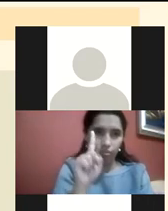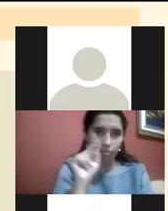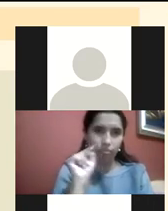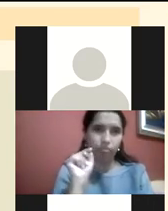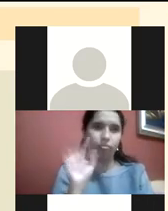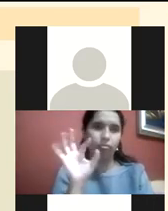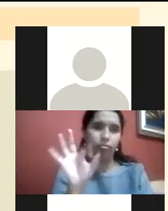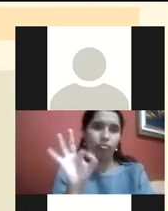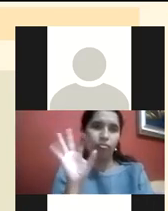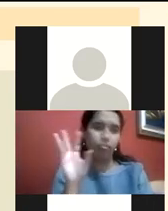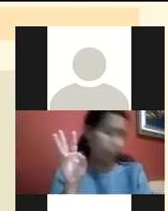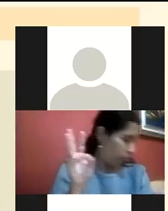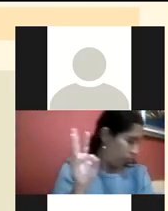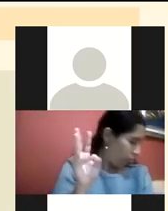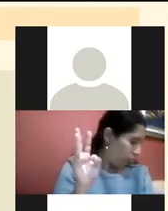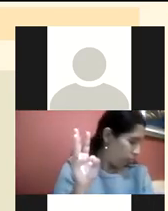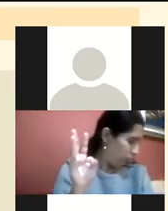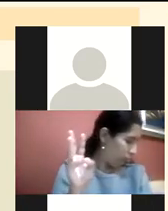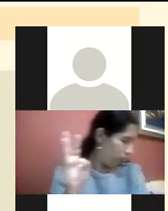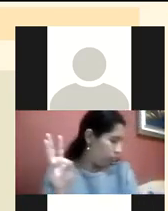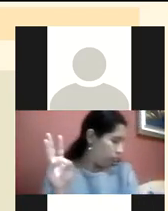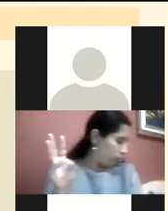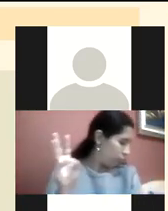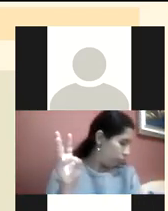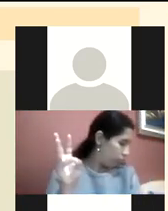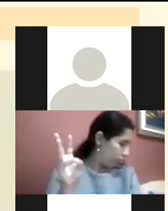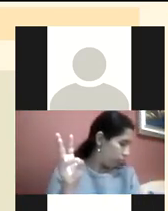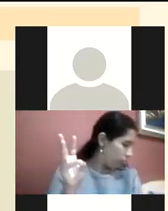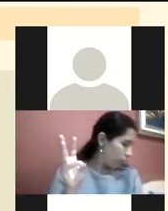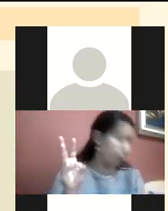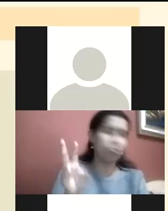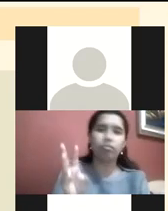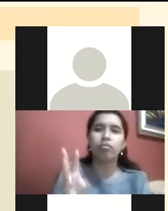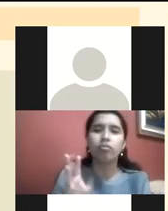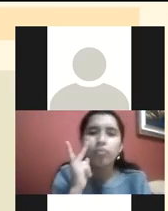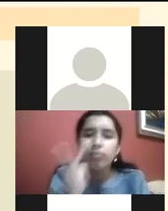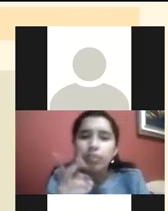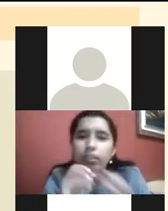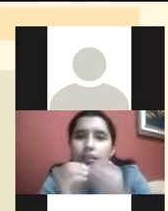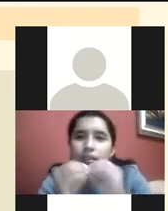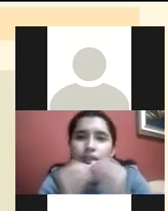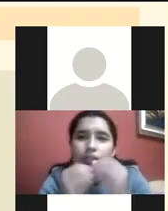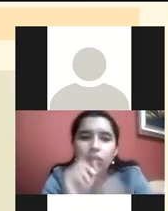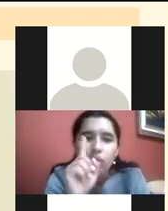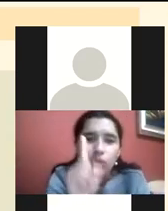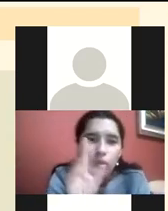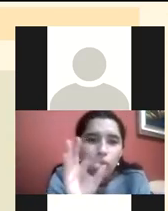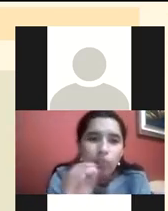1.96, me genera esto. Y fíjense bien aquí en estos números. Aquí está en